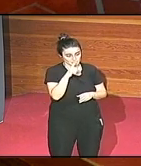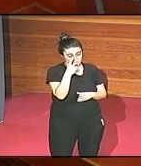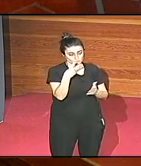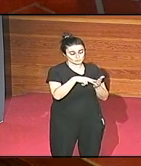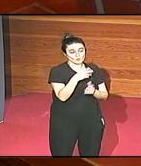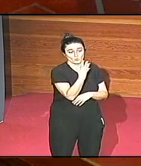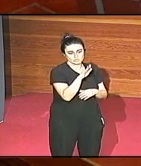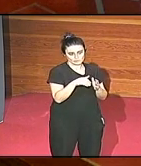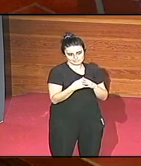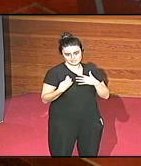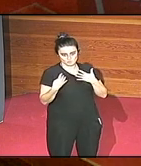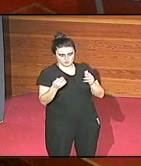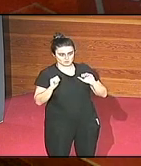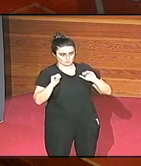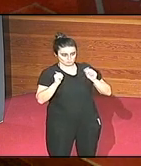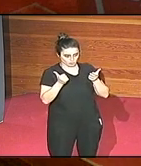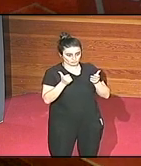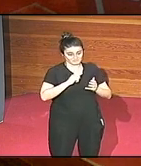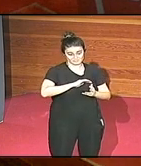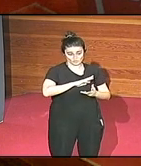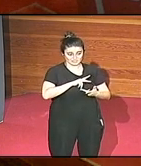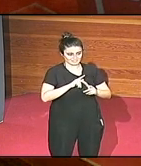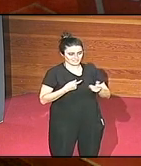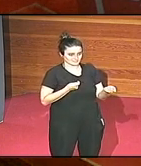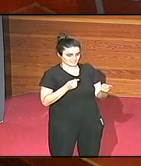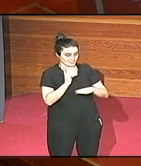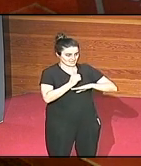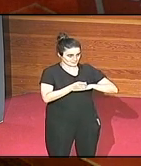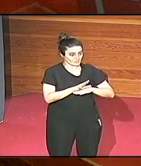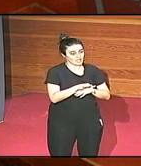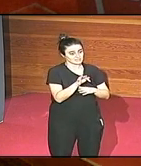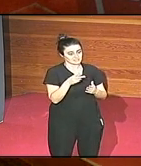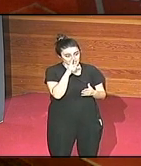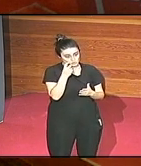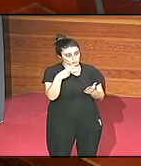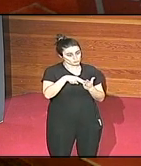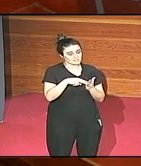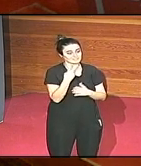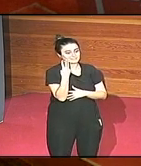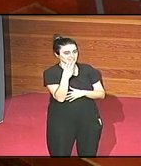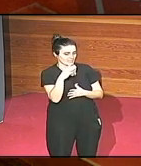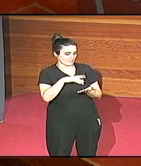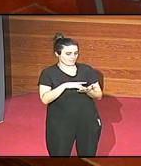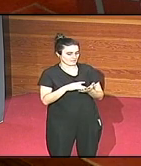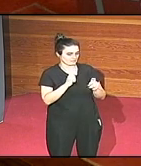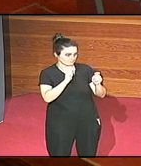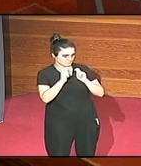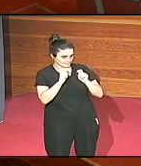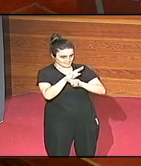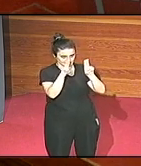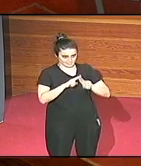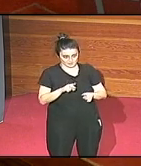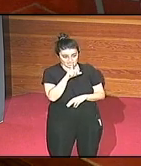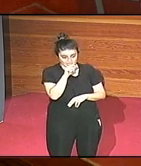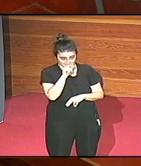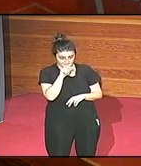servicios informativos de Radio Euskadi y hasta 2013 fue responsable de información internacional en ETV, antes de fijar su residencia